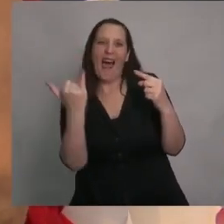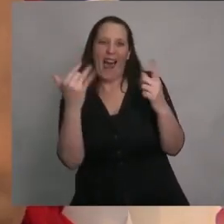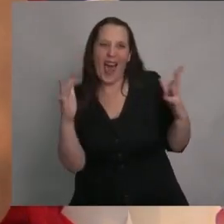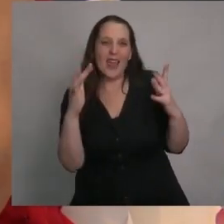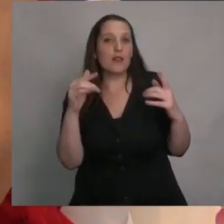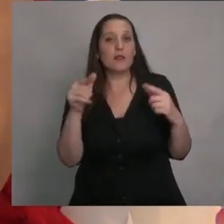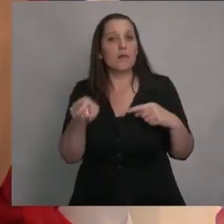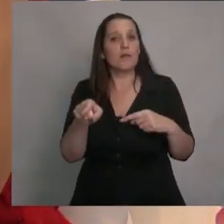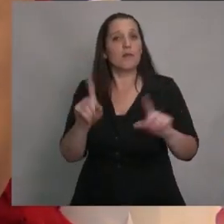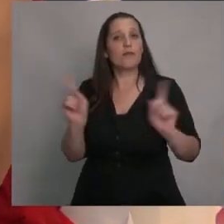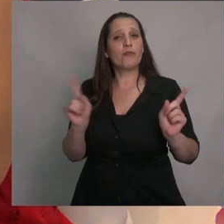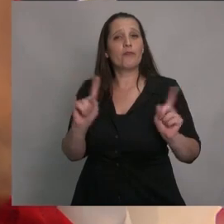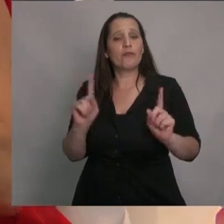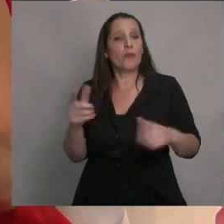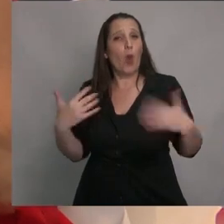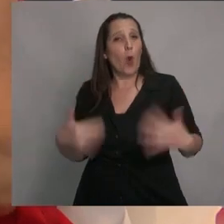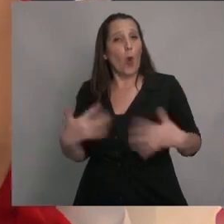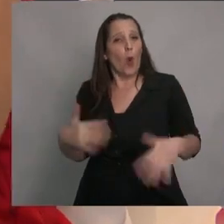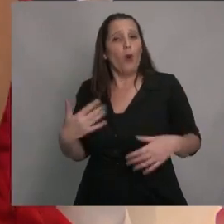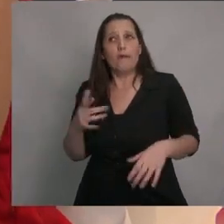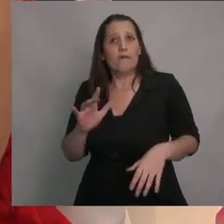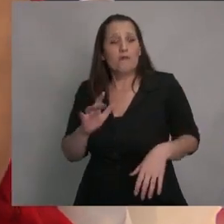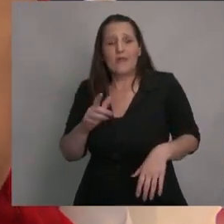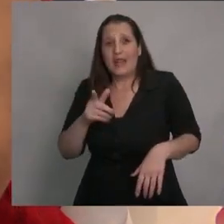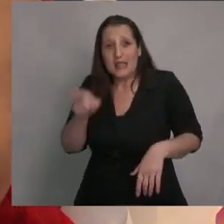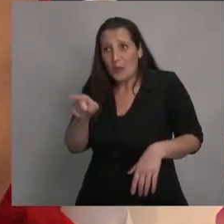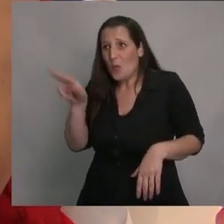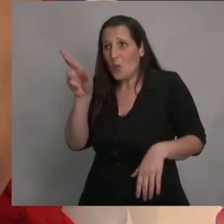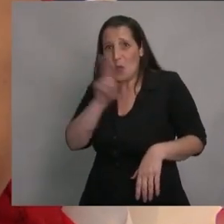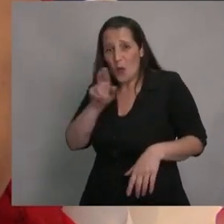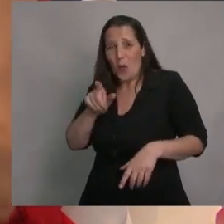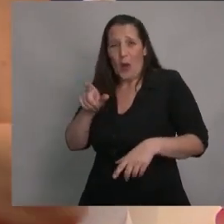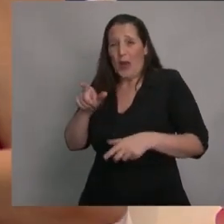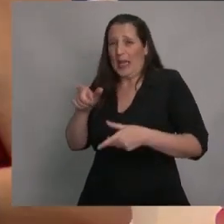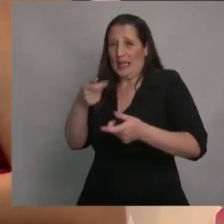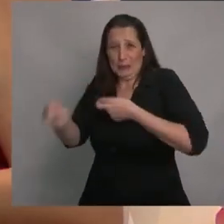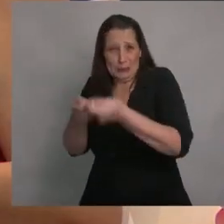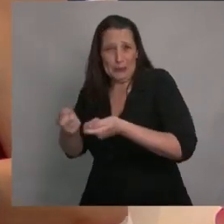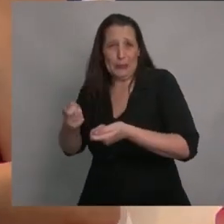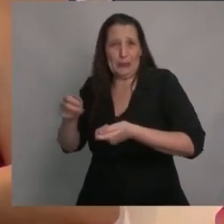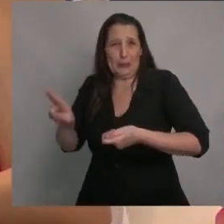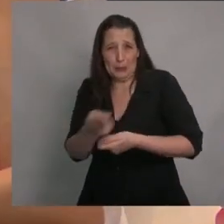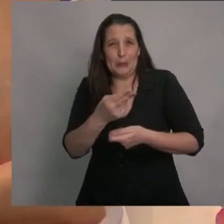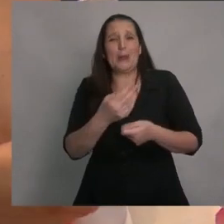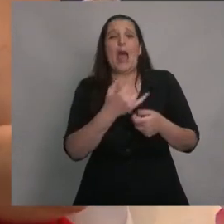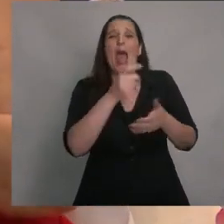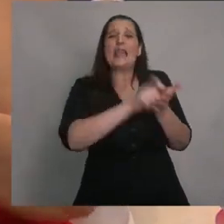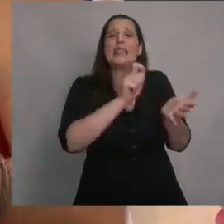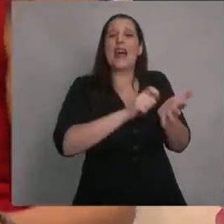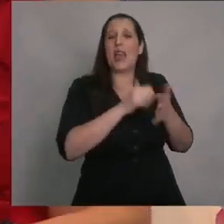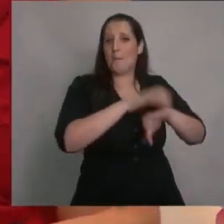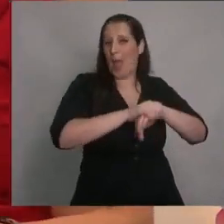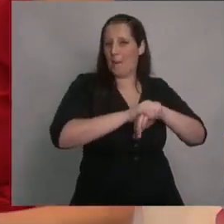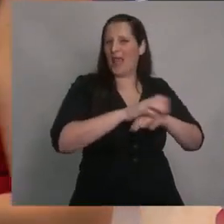hacia abajo. Hay algo curiosísimo en la estadística publicada por y coordenada por mi amiga